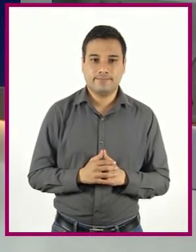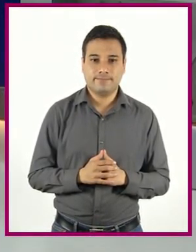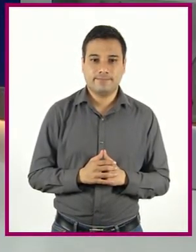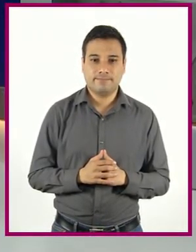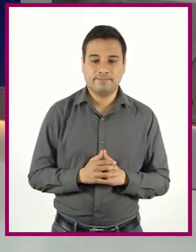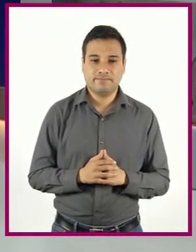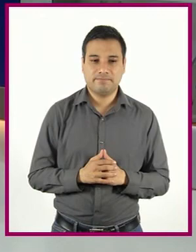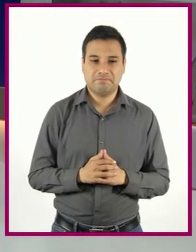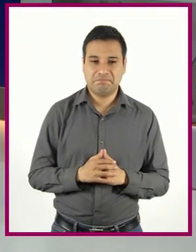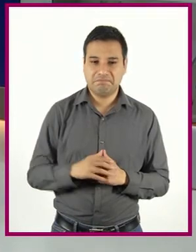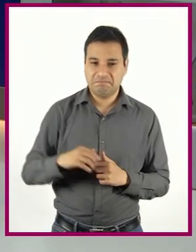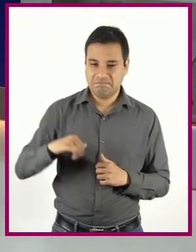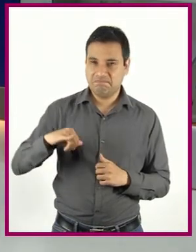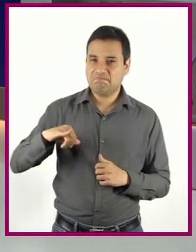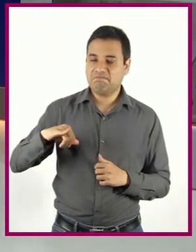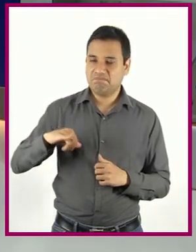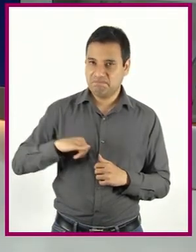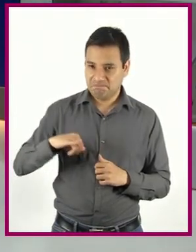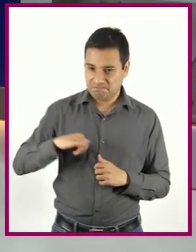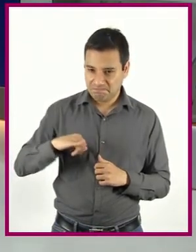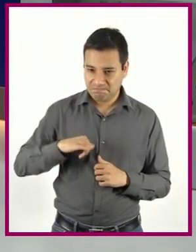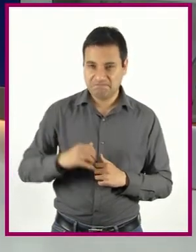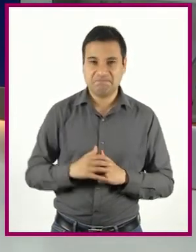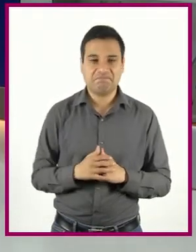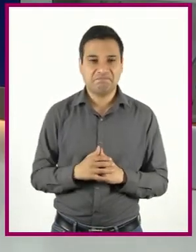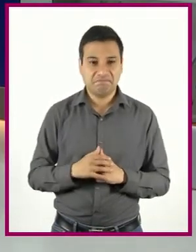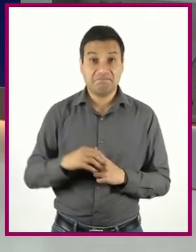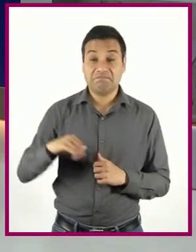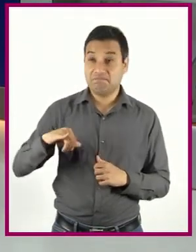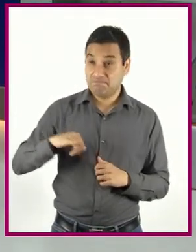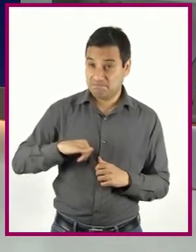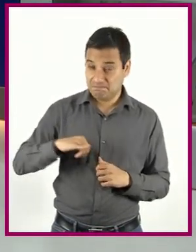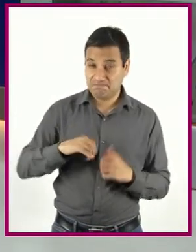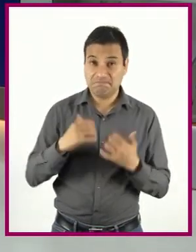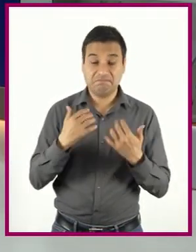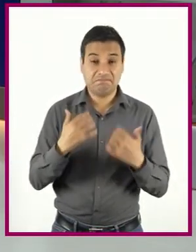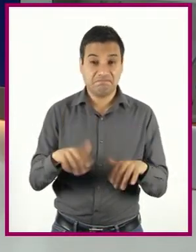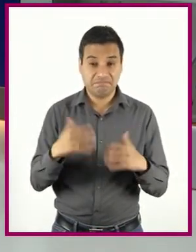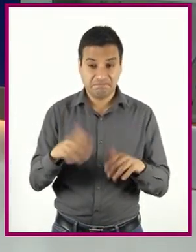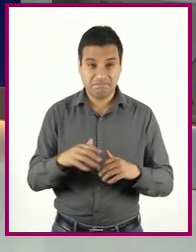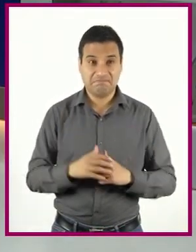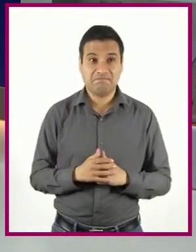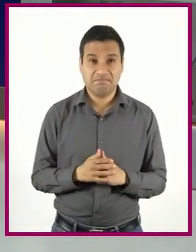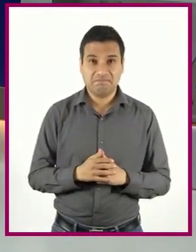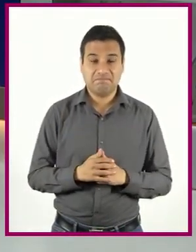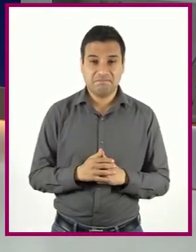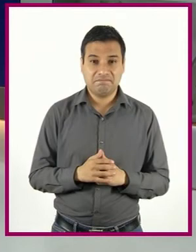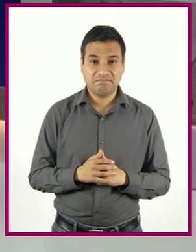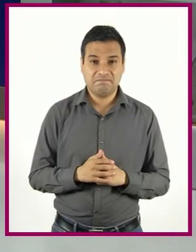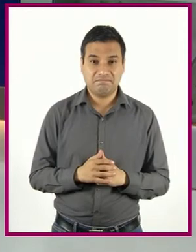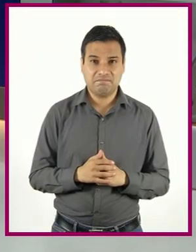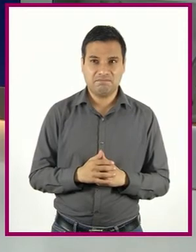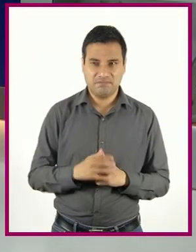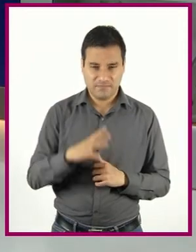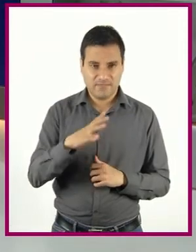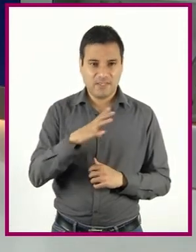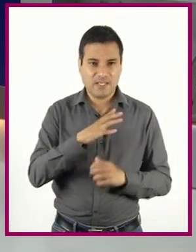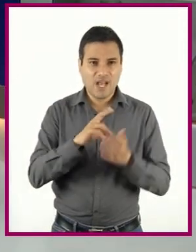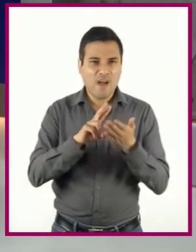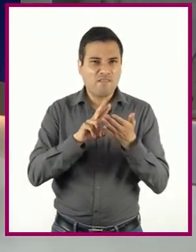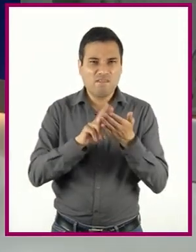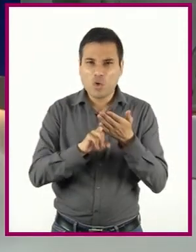Qué interesante la labor del trabajo en equipo. Muy interesante. También veo que tienen un gran abanico de valores.